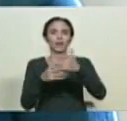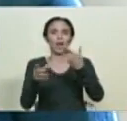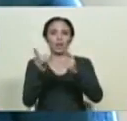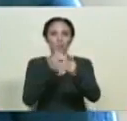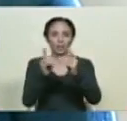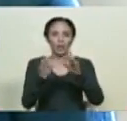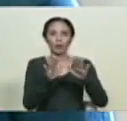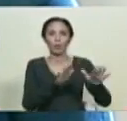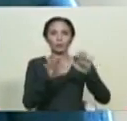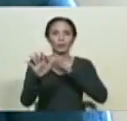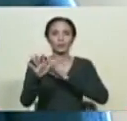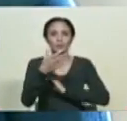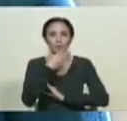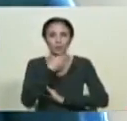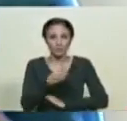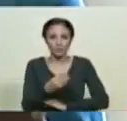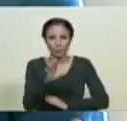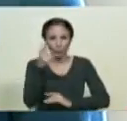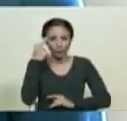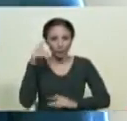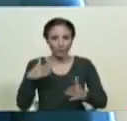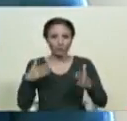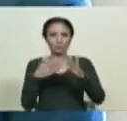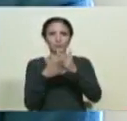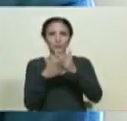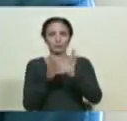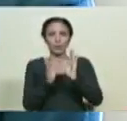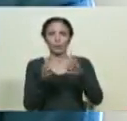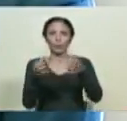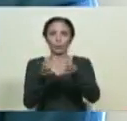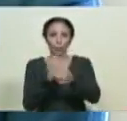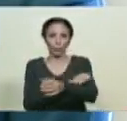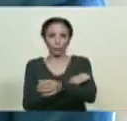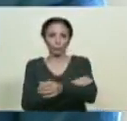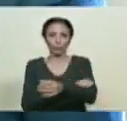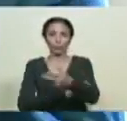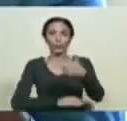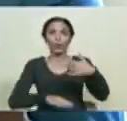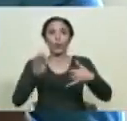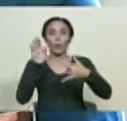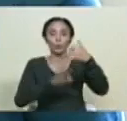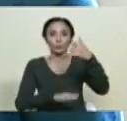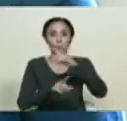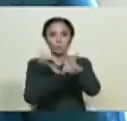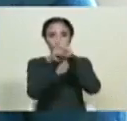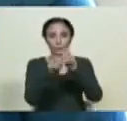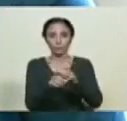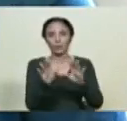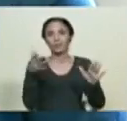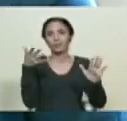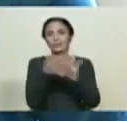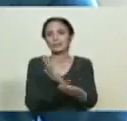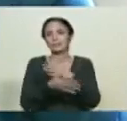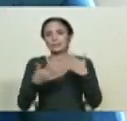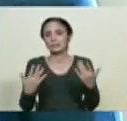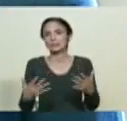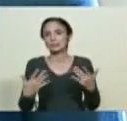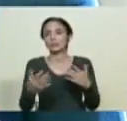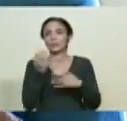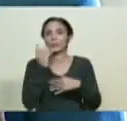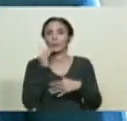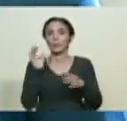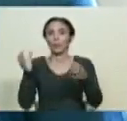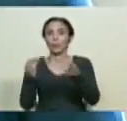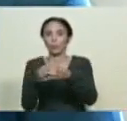próximo 15 de diciembre por parte de la oposición? Y la última pregunta es, ¿qué sucedería si en tal caso la